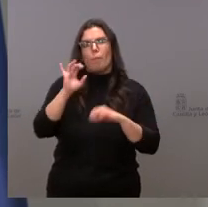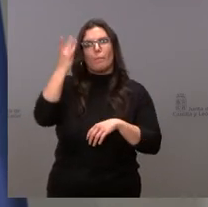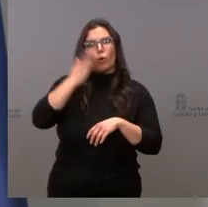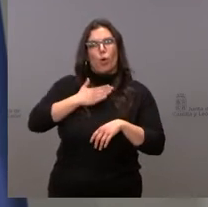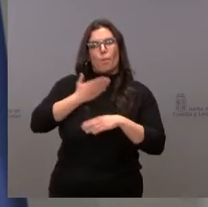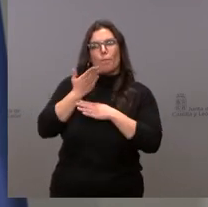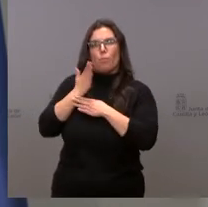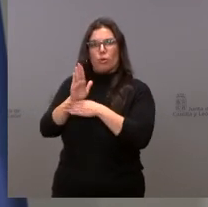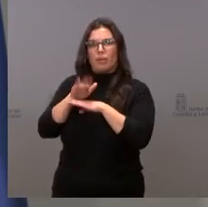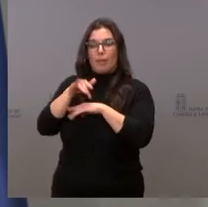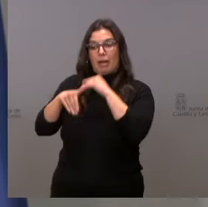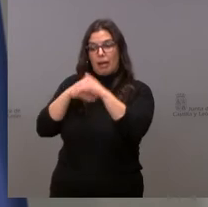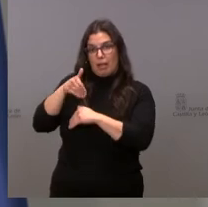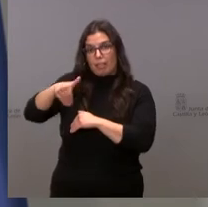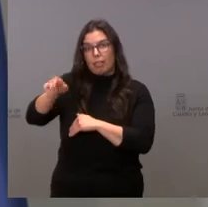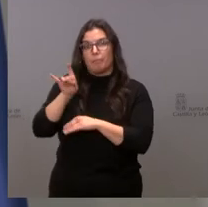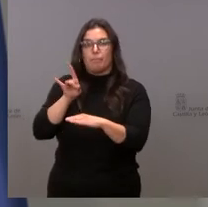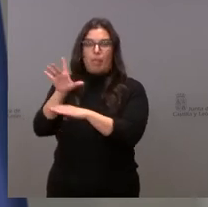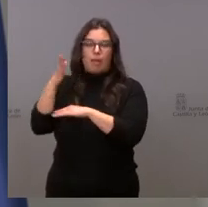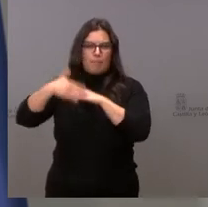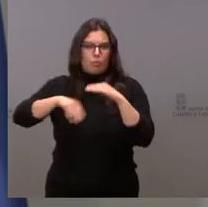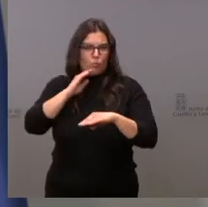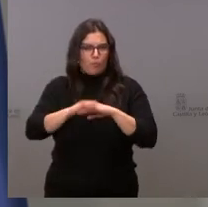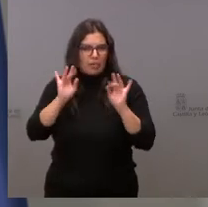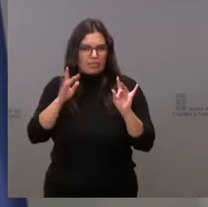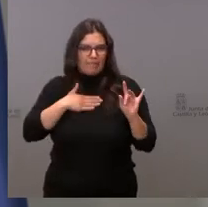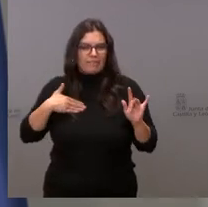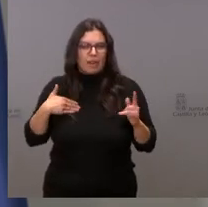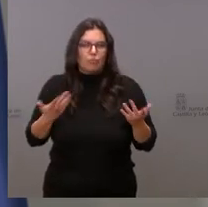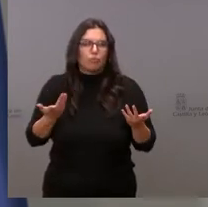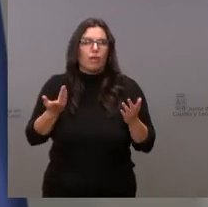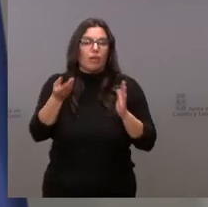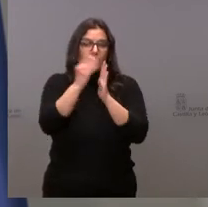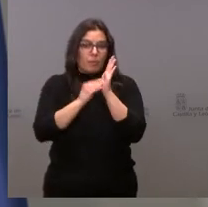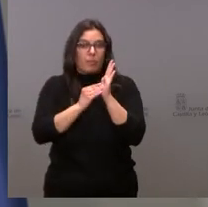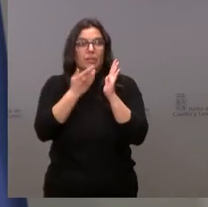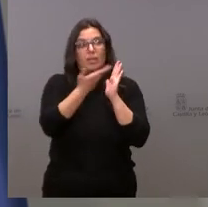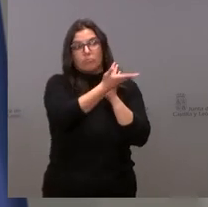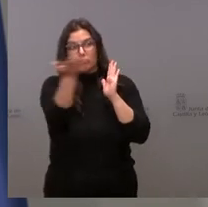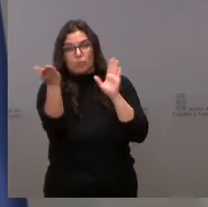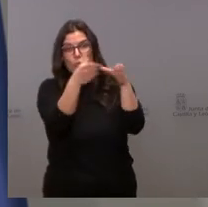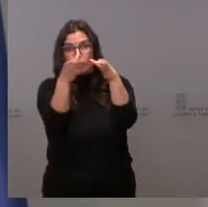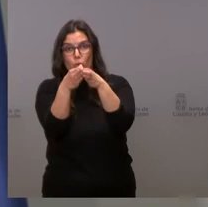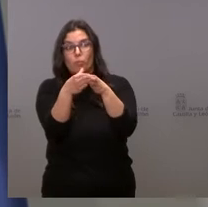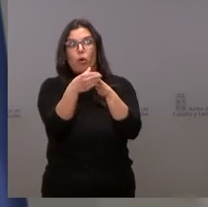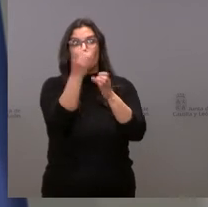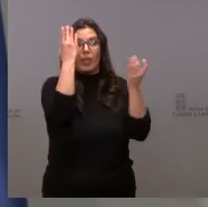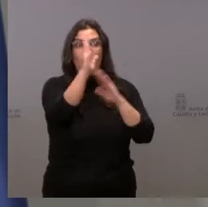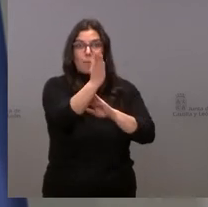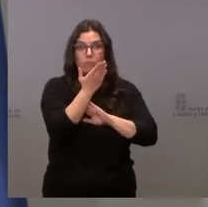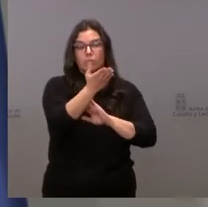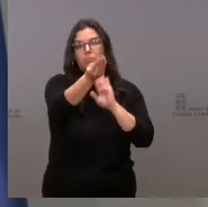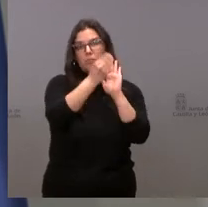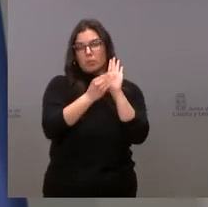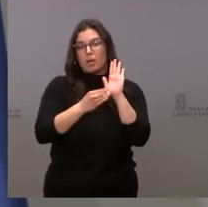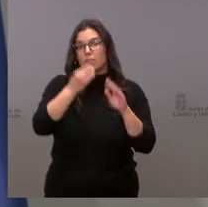de alegaciones y nuestra idea es presentarla en plazo e incorporando las que pudieran presentar los grupos parlamentarios que